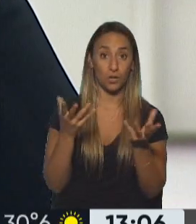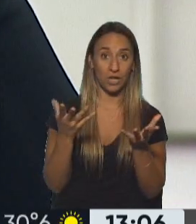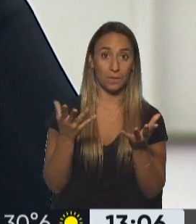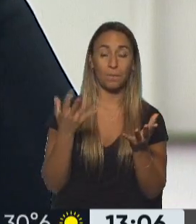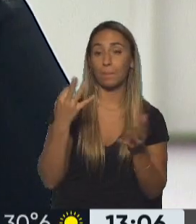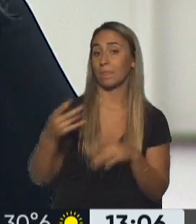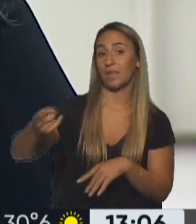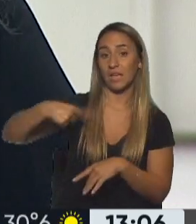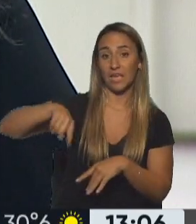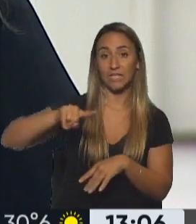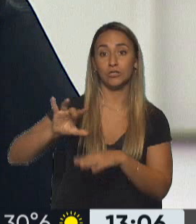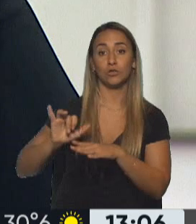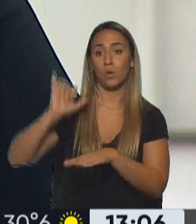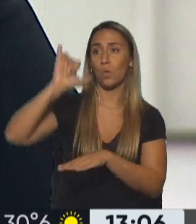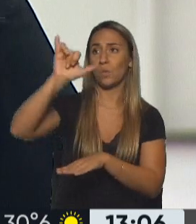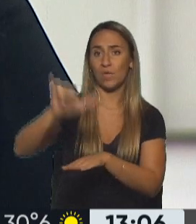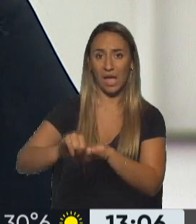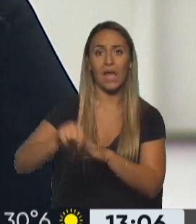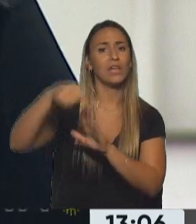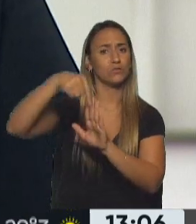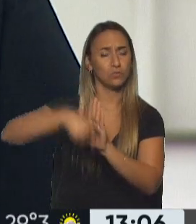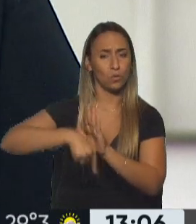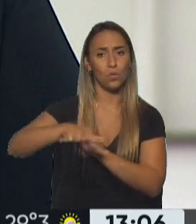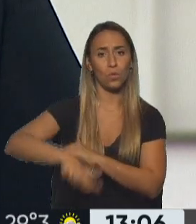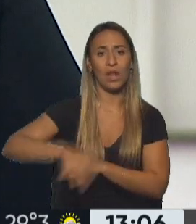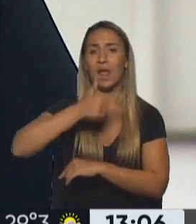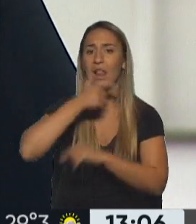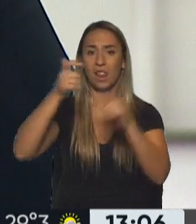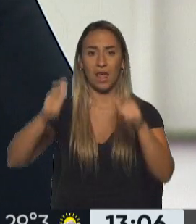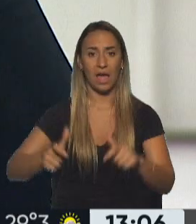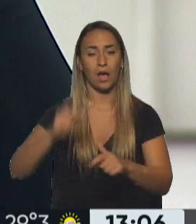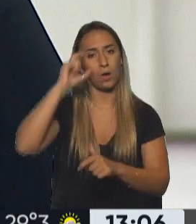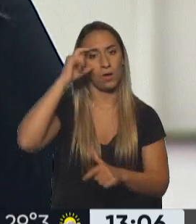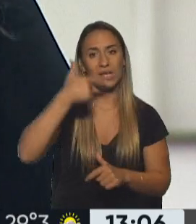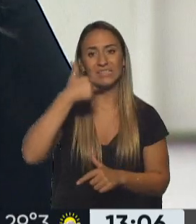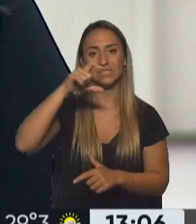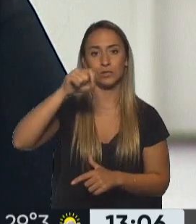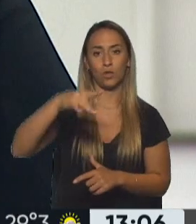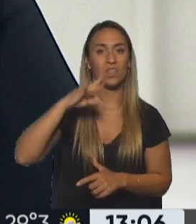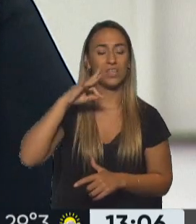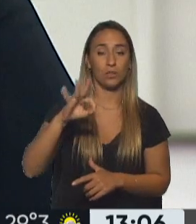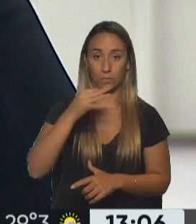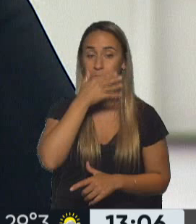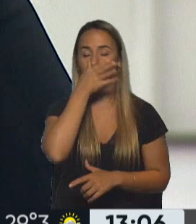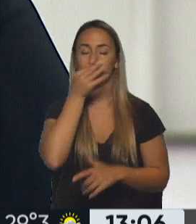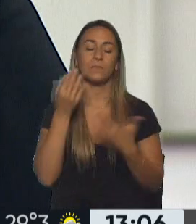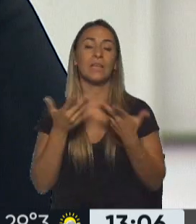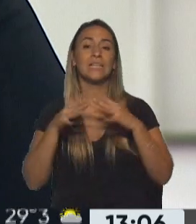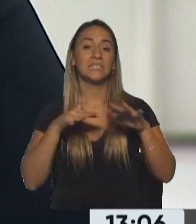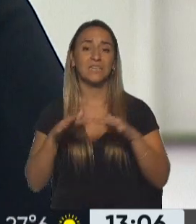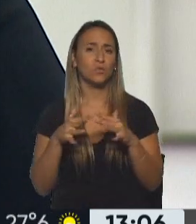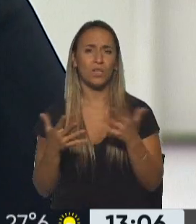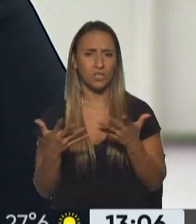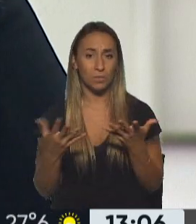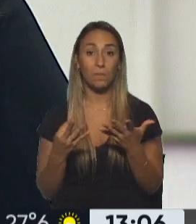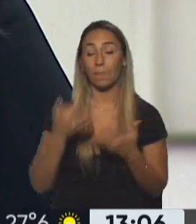viaje al sur al lago escondido en situaciones que por lo menos ameritan de parte del